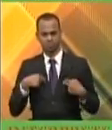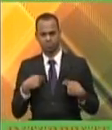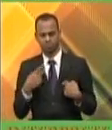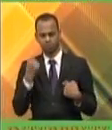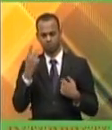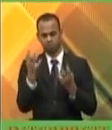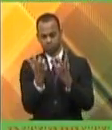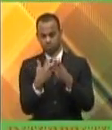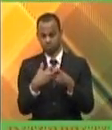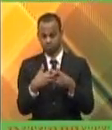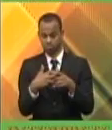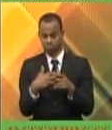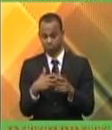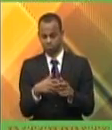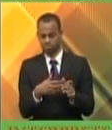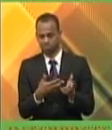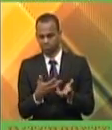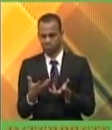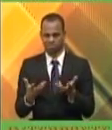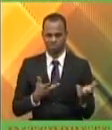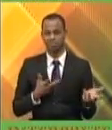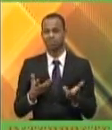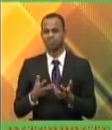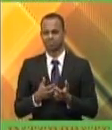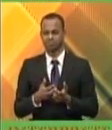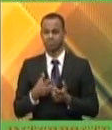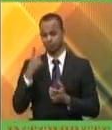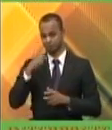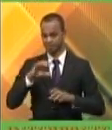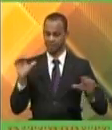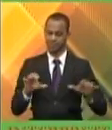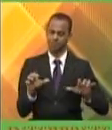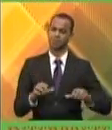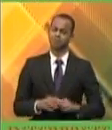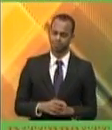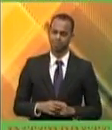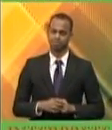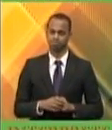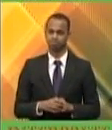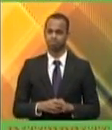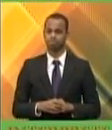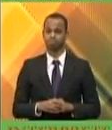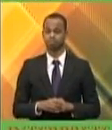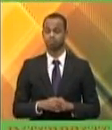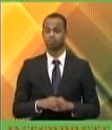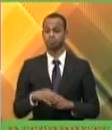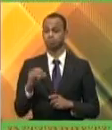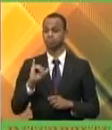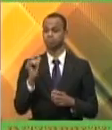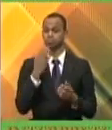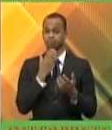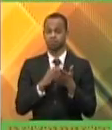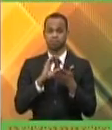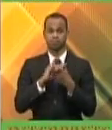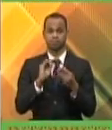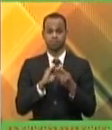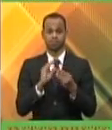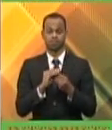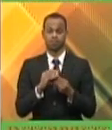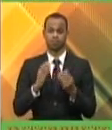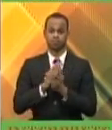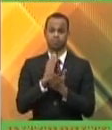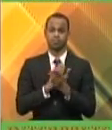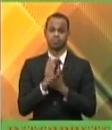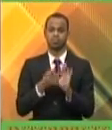esas normas para la aplicación pero sí es bueno destacar también que los